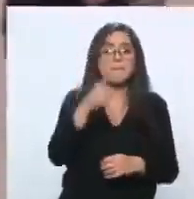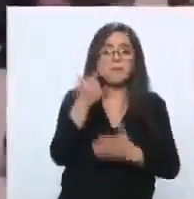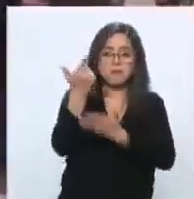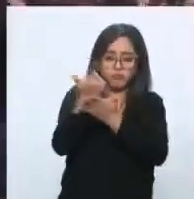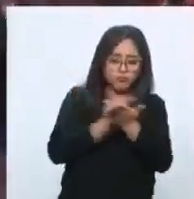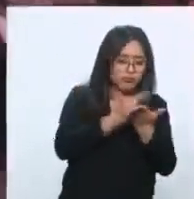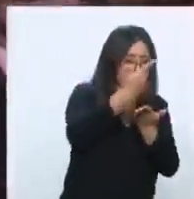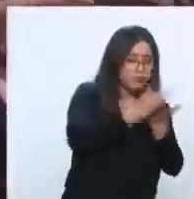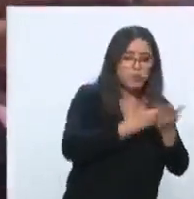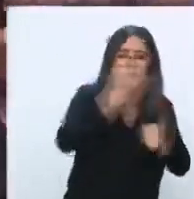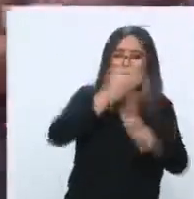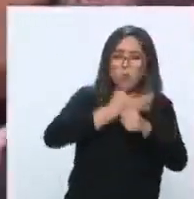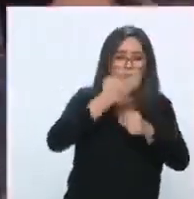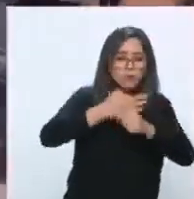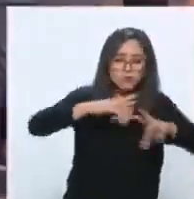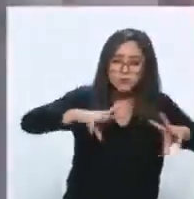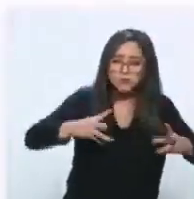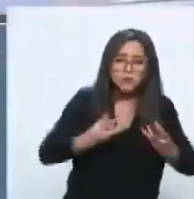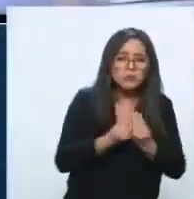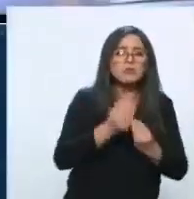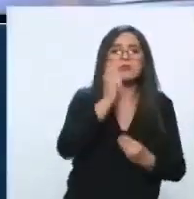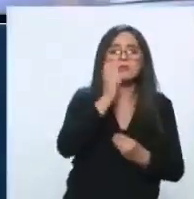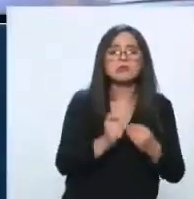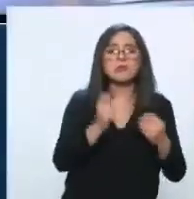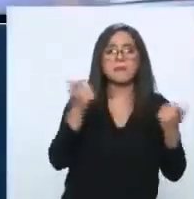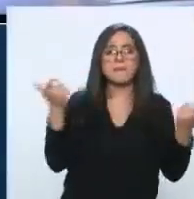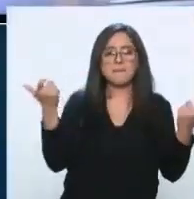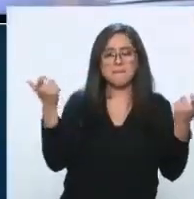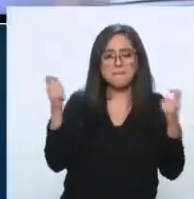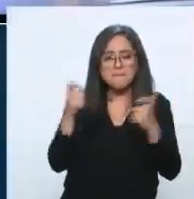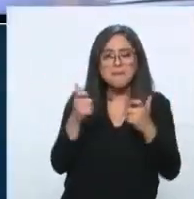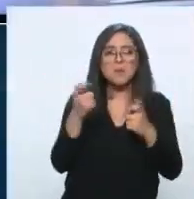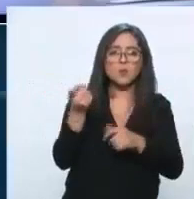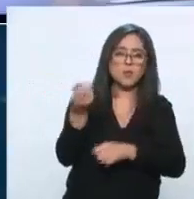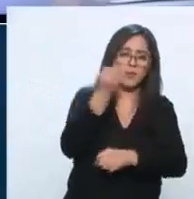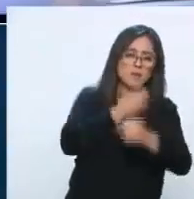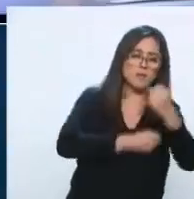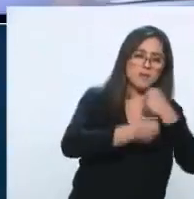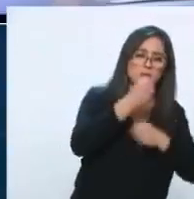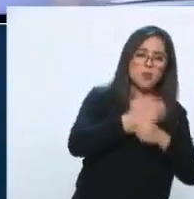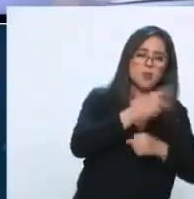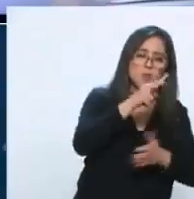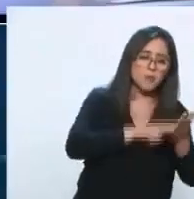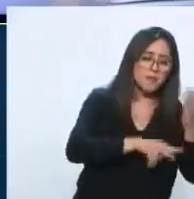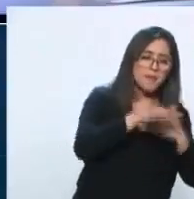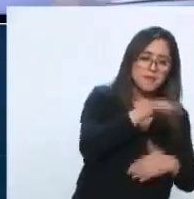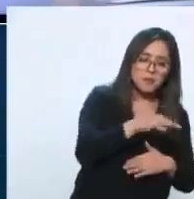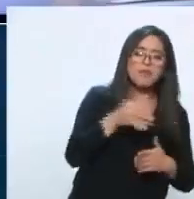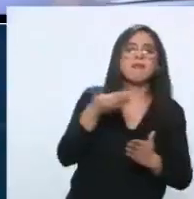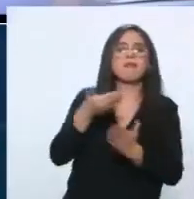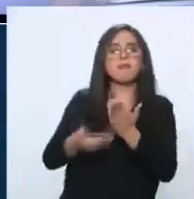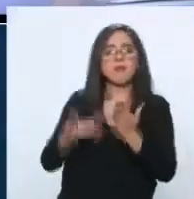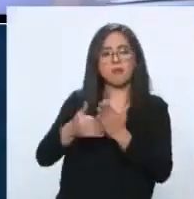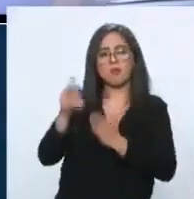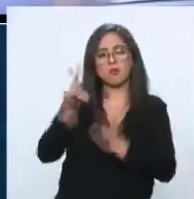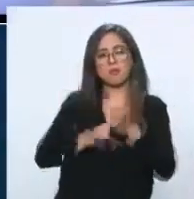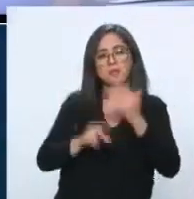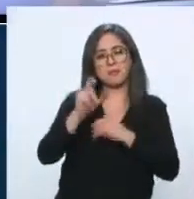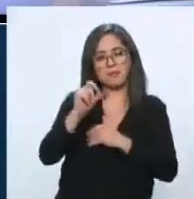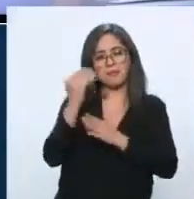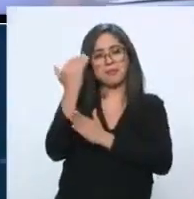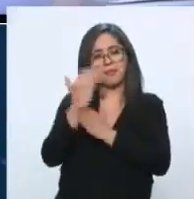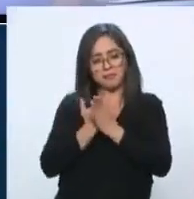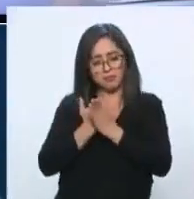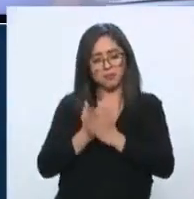en este momento refleja una disminución entre el año pasado y el anterior, y el presente, perdón. Por supuesto, comisionada,